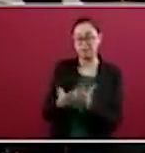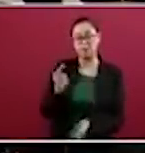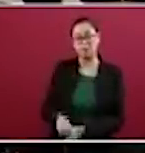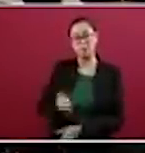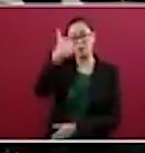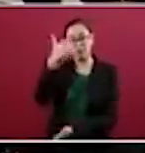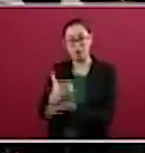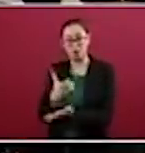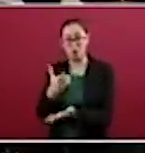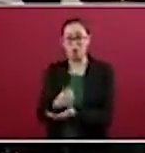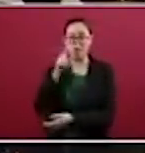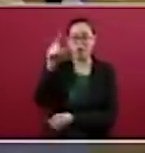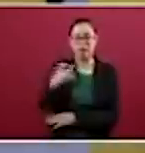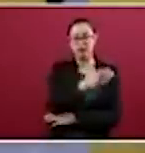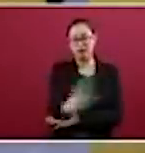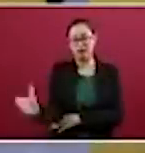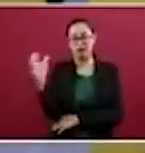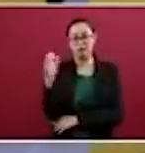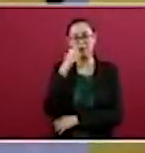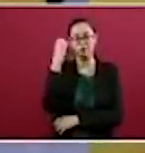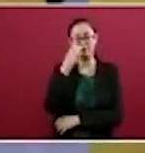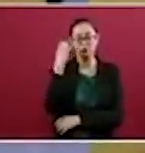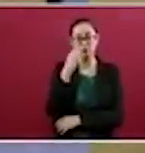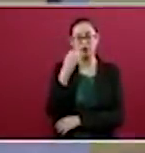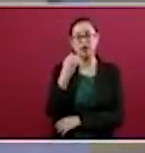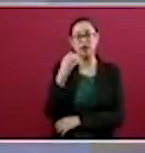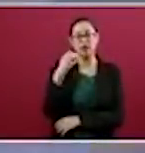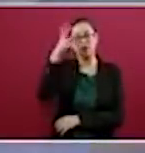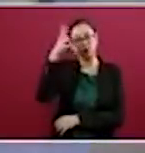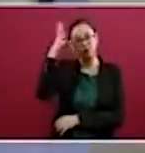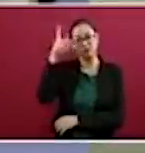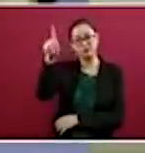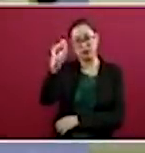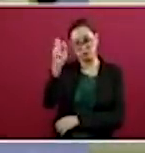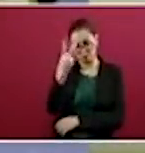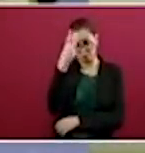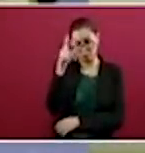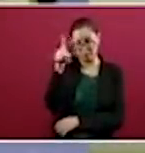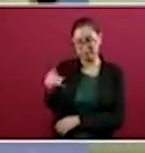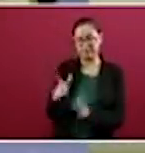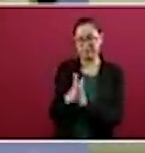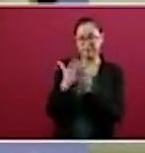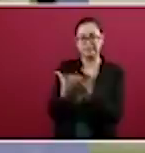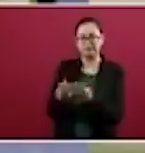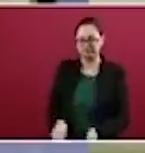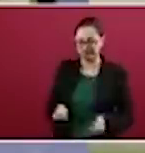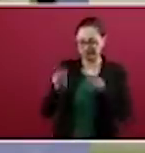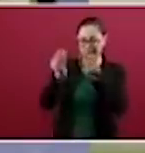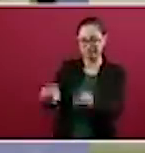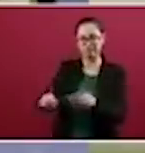primaria en la Escuela Rural Cuauhtémoc de El Saucito, en San Luis Potosí. Con ese acto